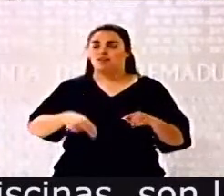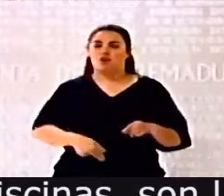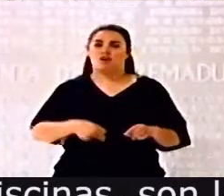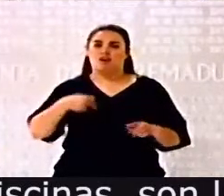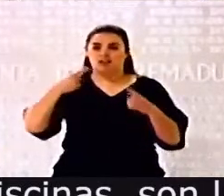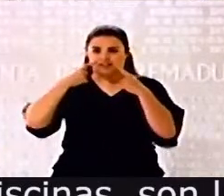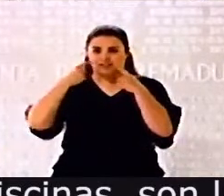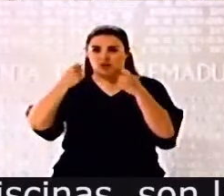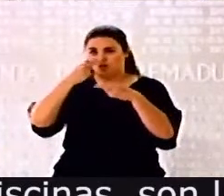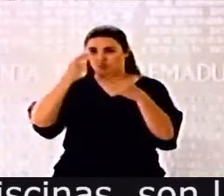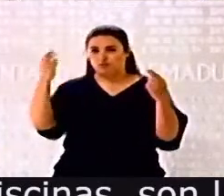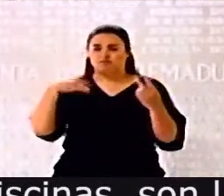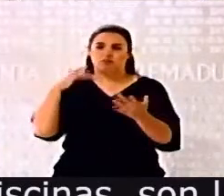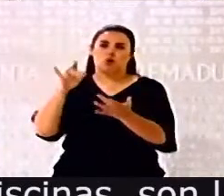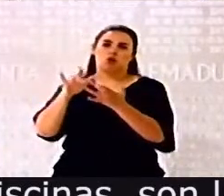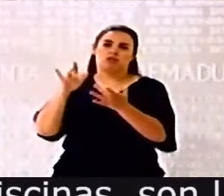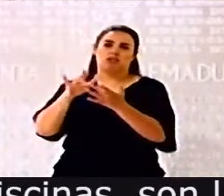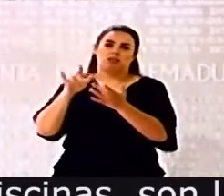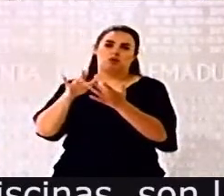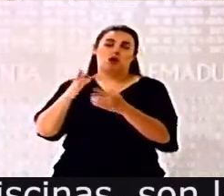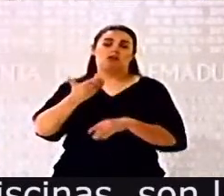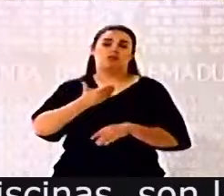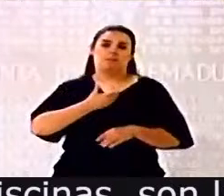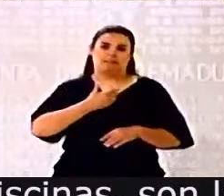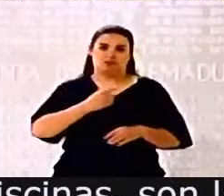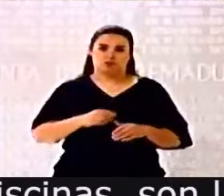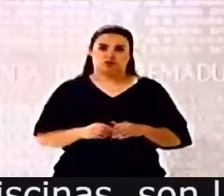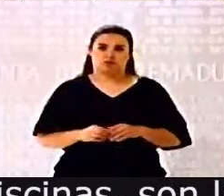Salud Pública en contacto con los ayuntamientos.